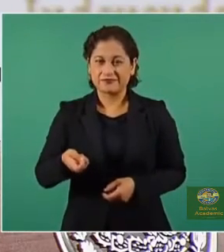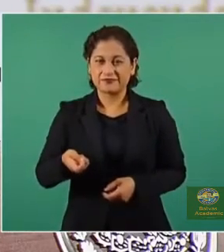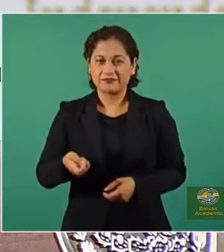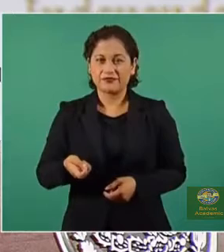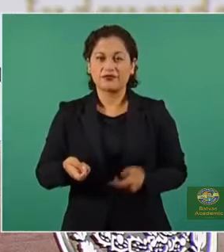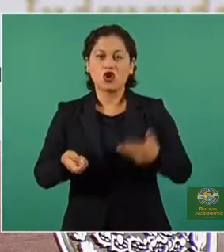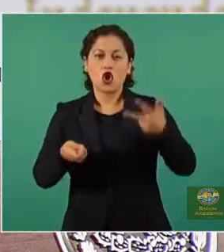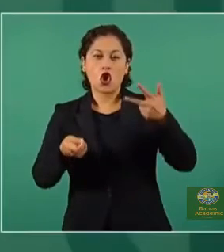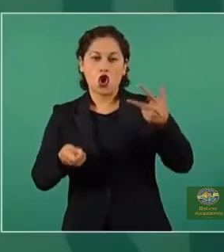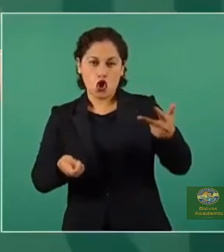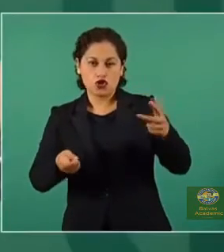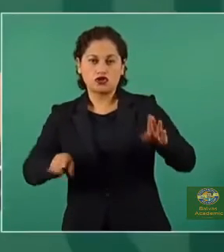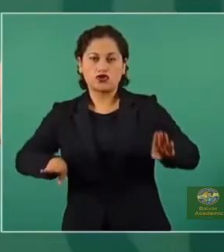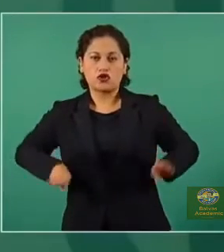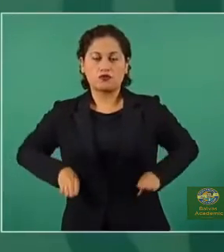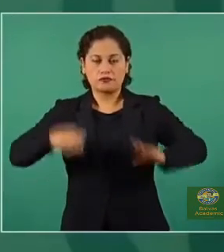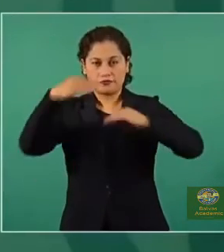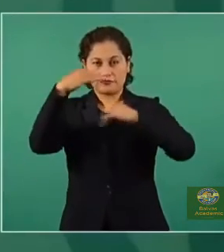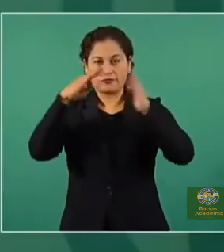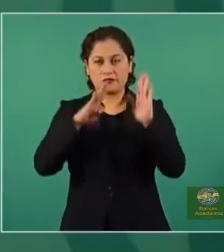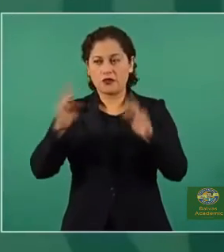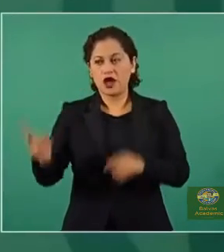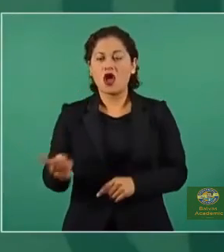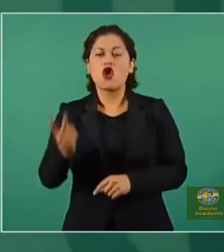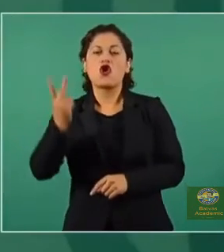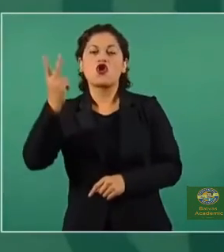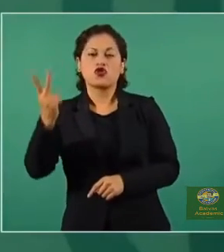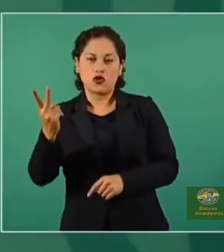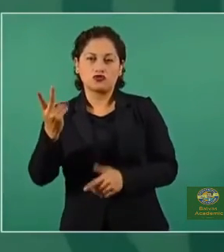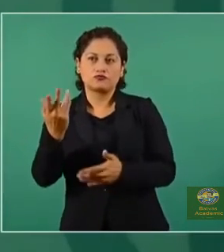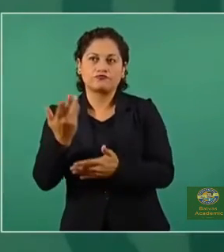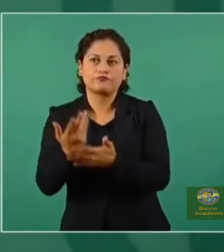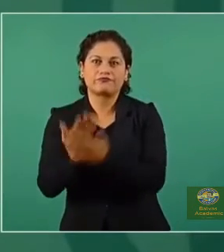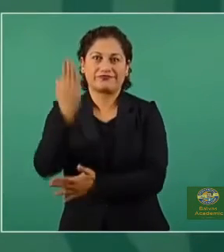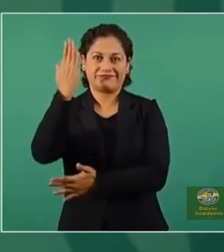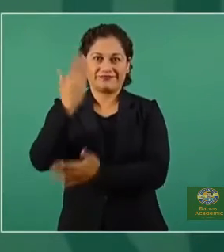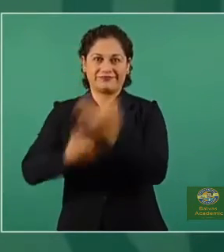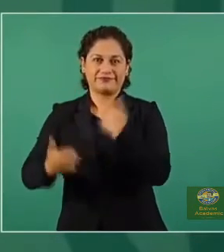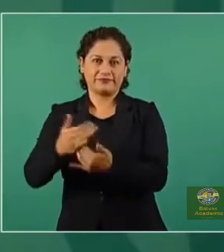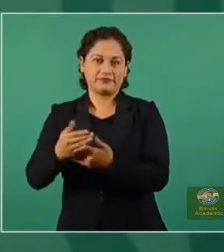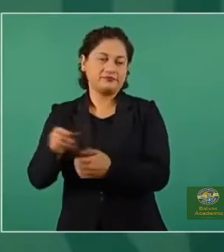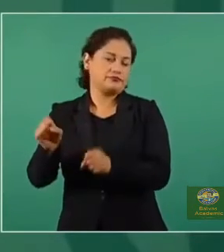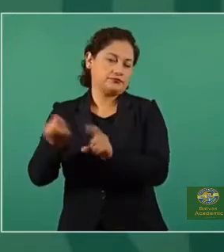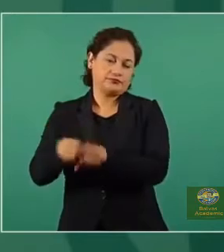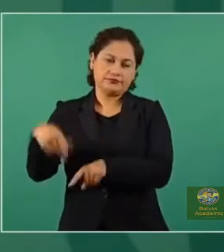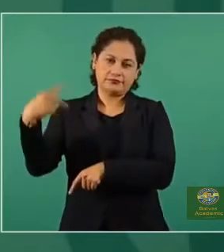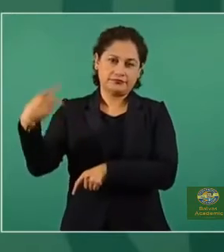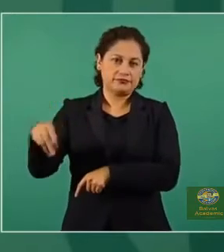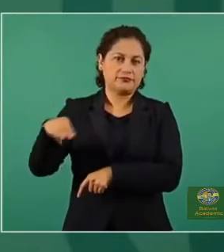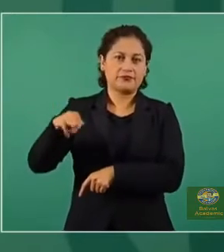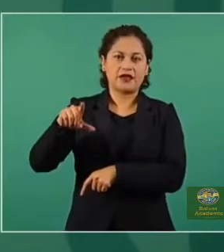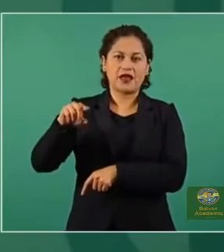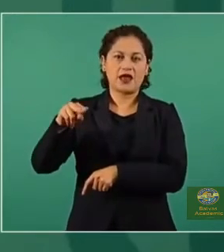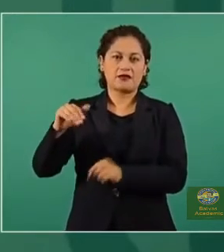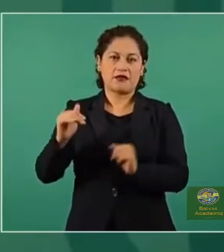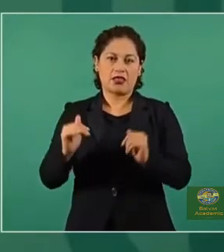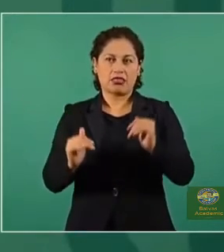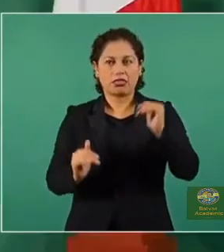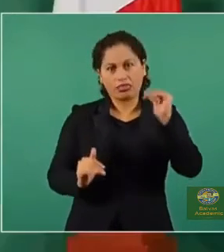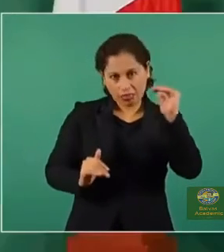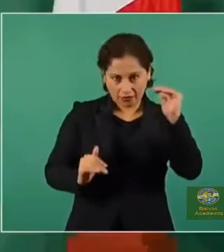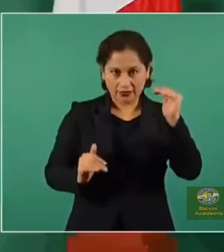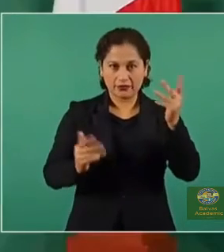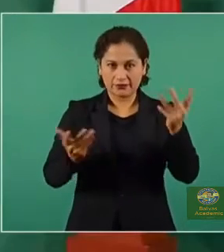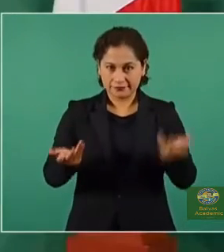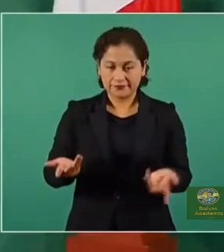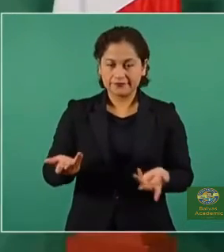articulistas conservadores, 2 progresistas. Así está Milenio. No hay nada de equilibrio. Si